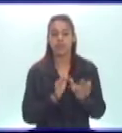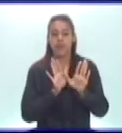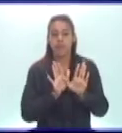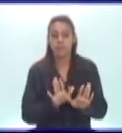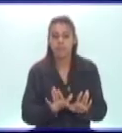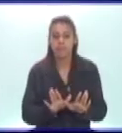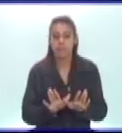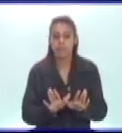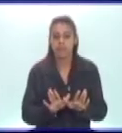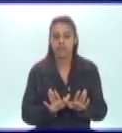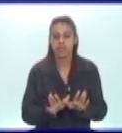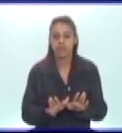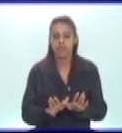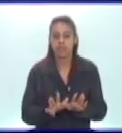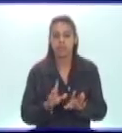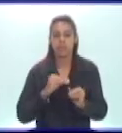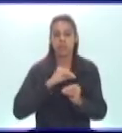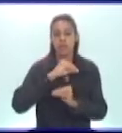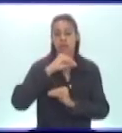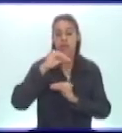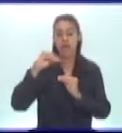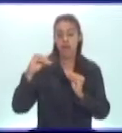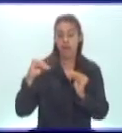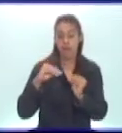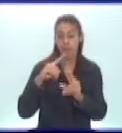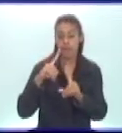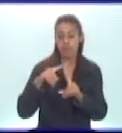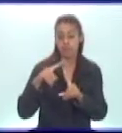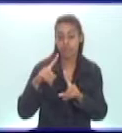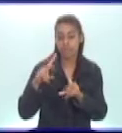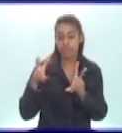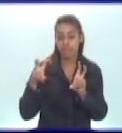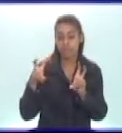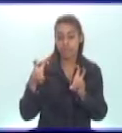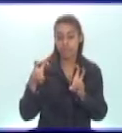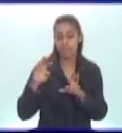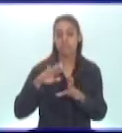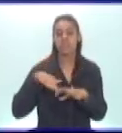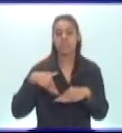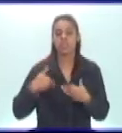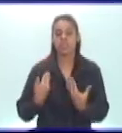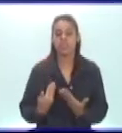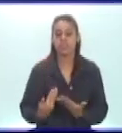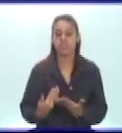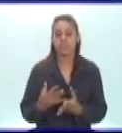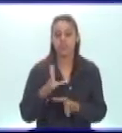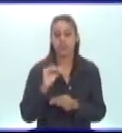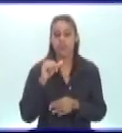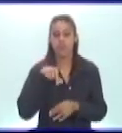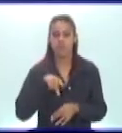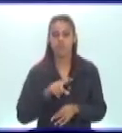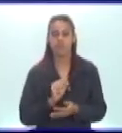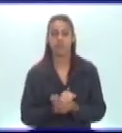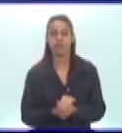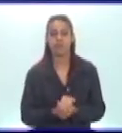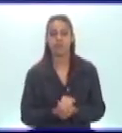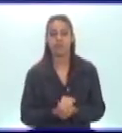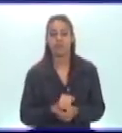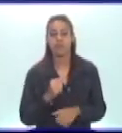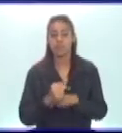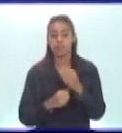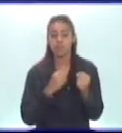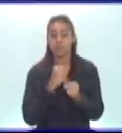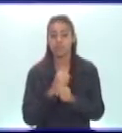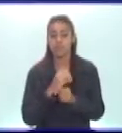pausa, le decimos vamos a cambiar de tema y podemos decirle sobre qué tema vamos a hablar. Esto debe utilizarse en